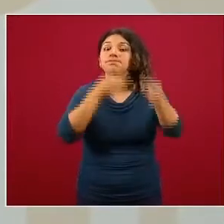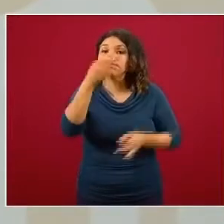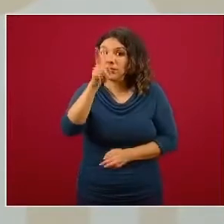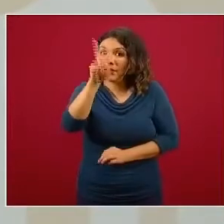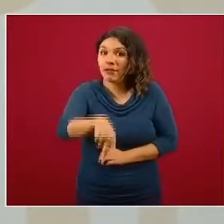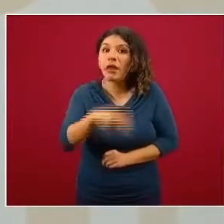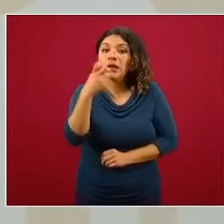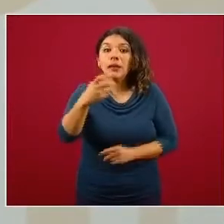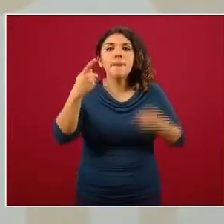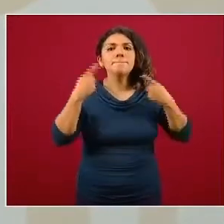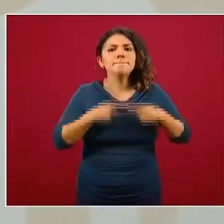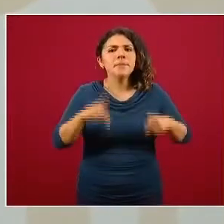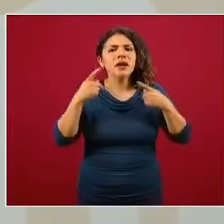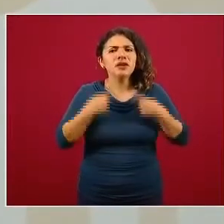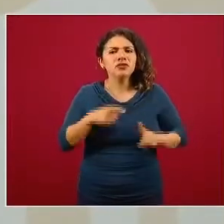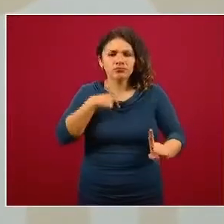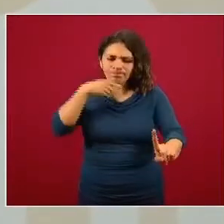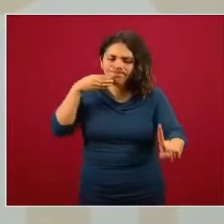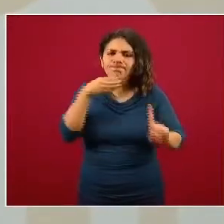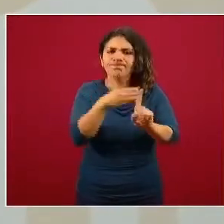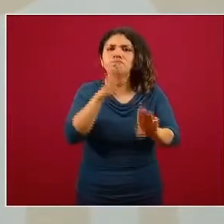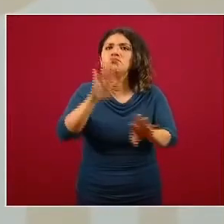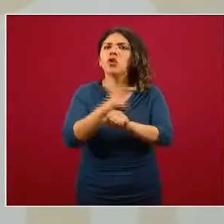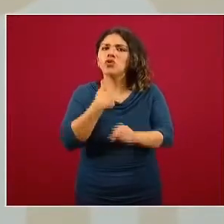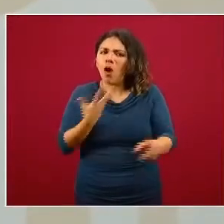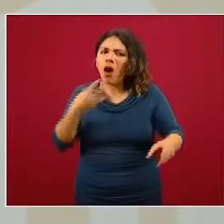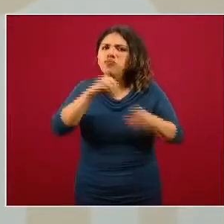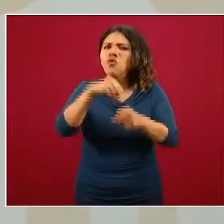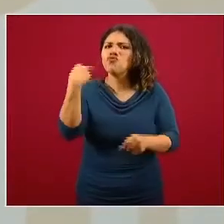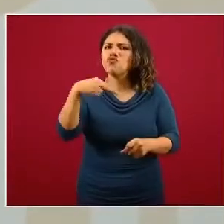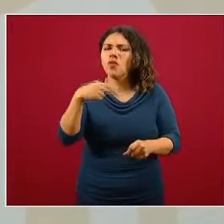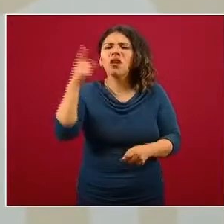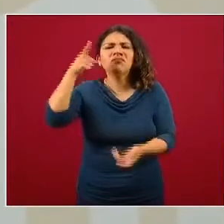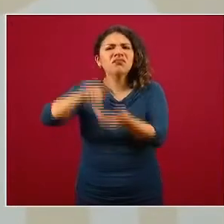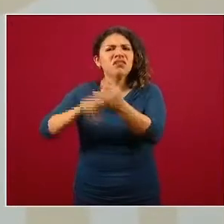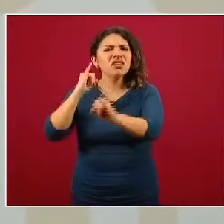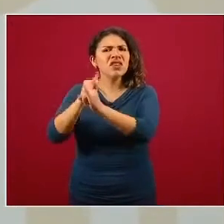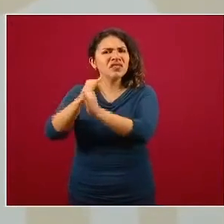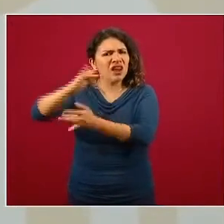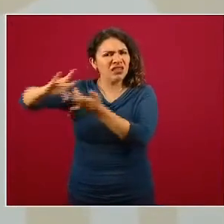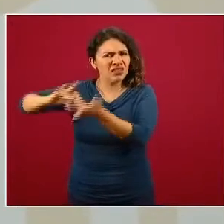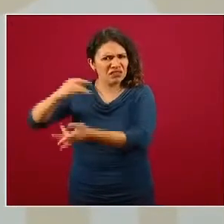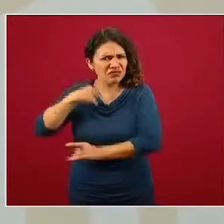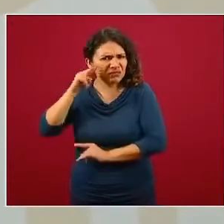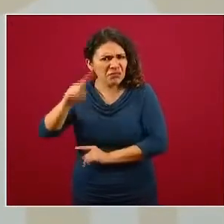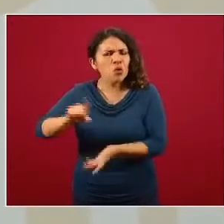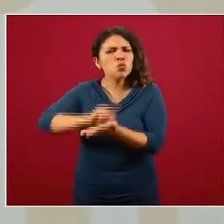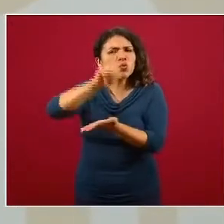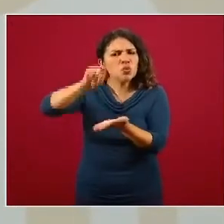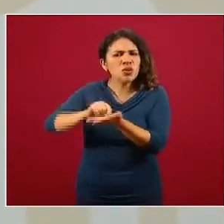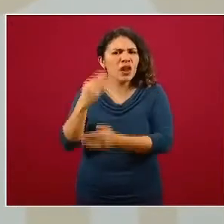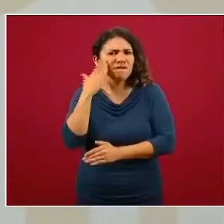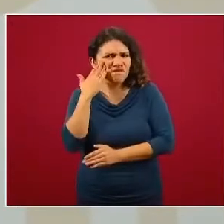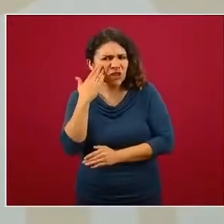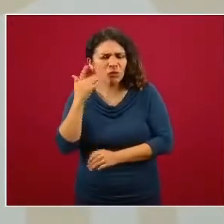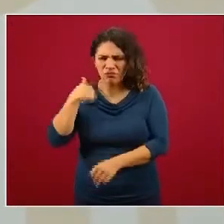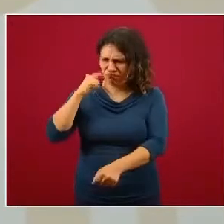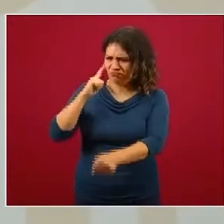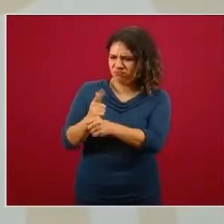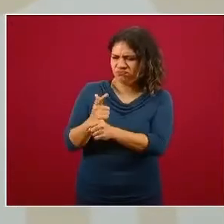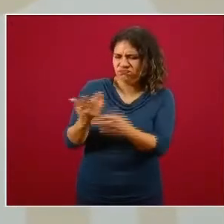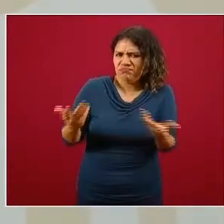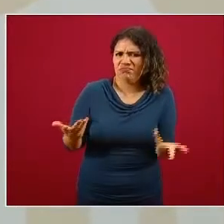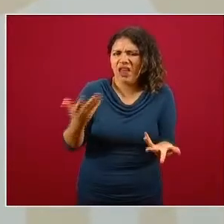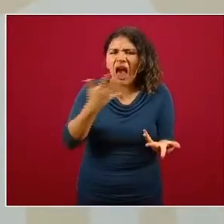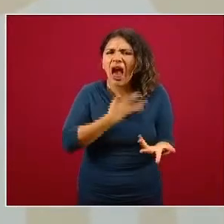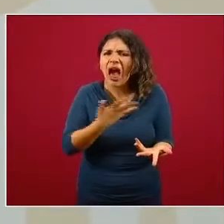específica, la personalizaré porque me involucra en páginas de redes sociales Twitter y Facebook, detectamos que